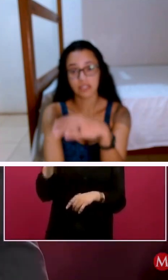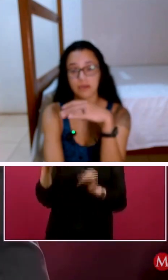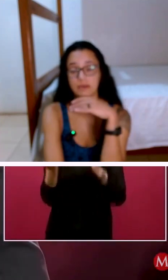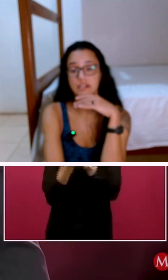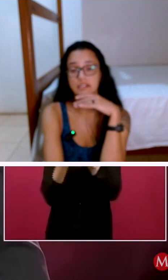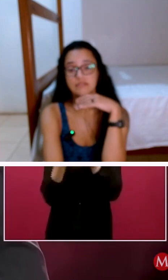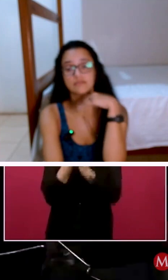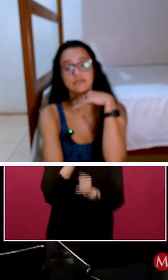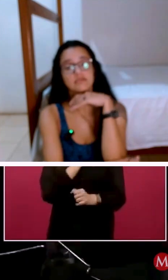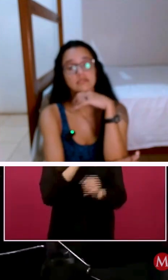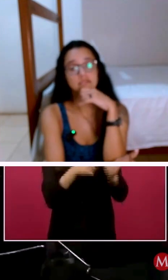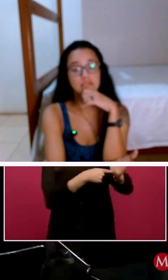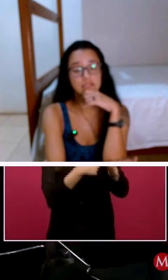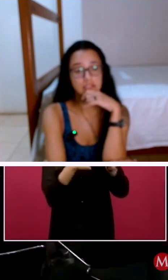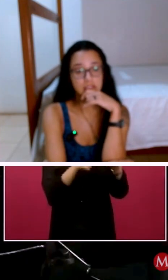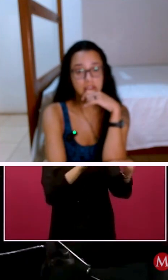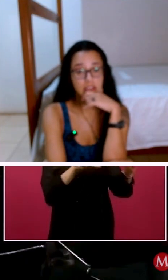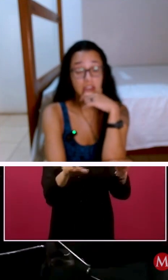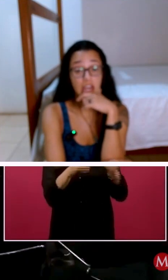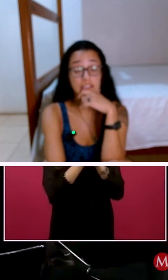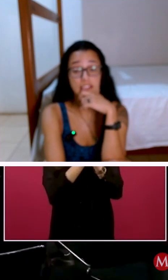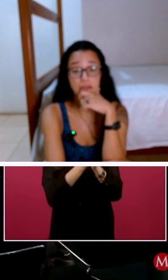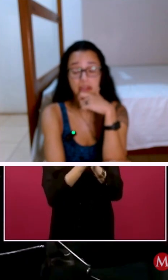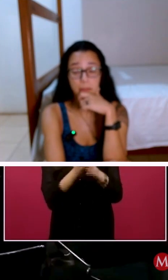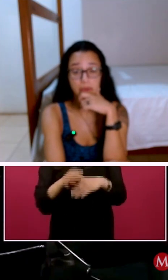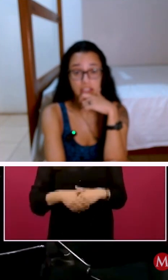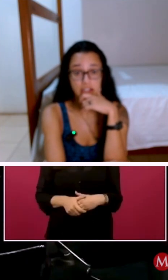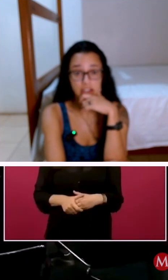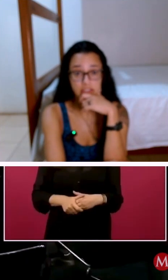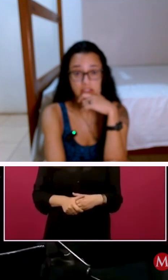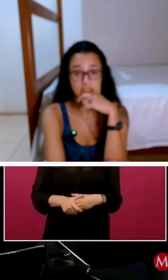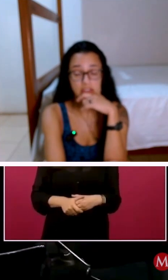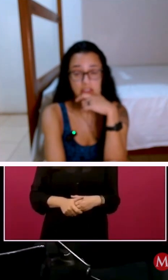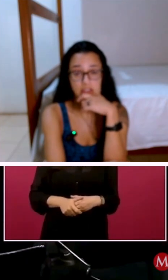no sé si los pueden poner por favor